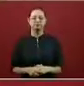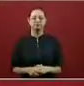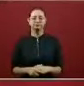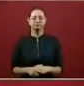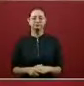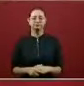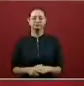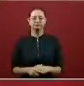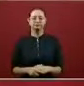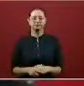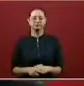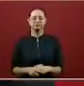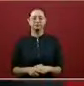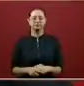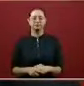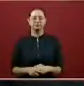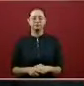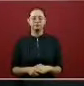Vamos a hablar, desde luego,